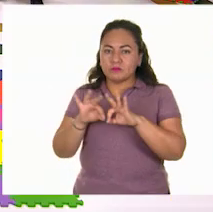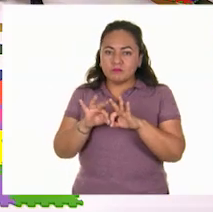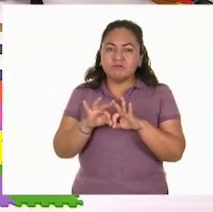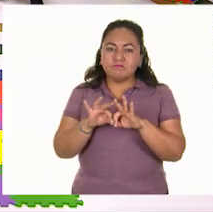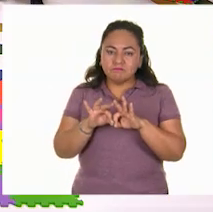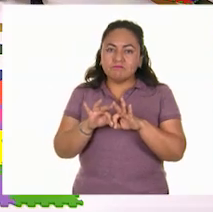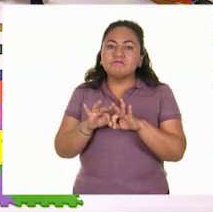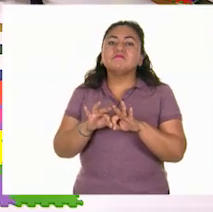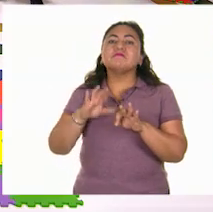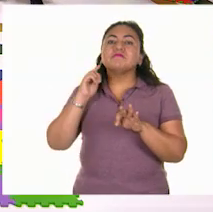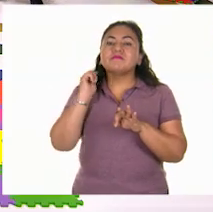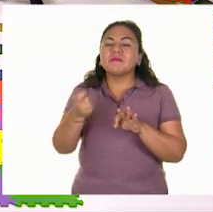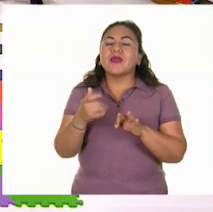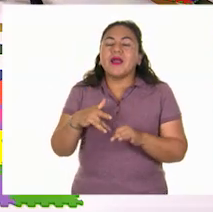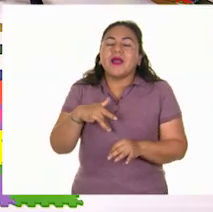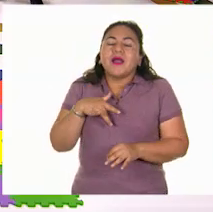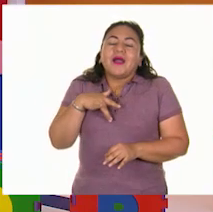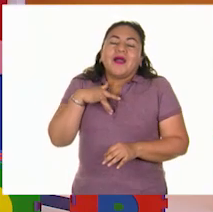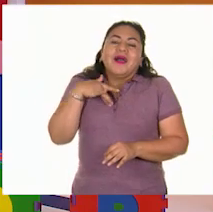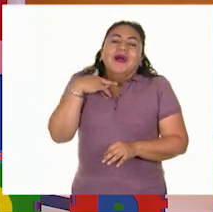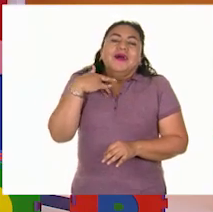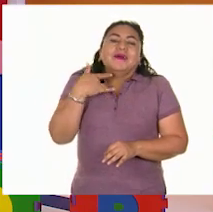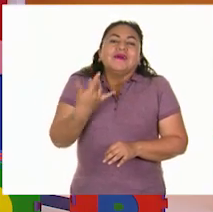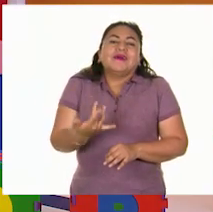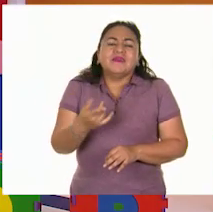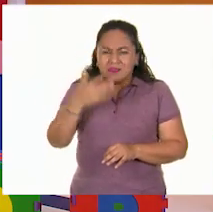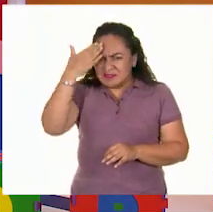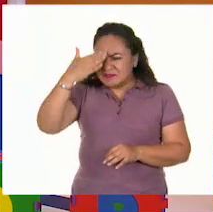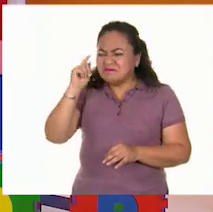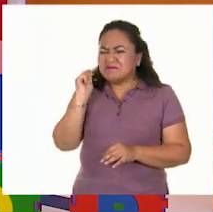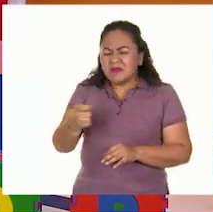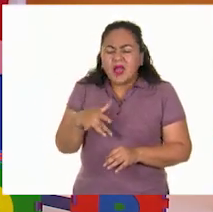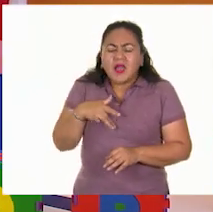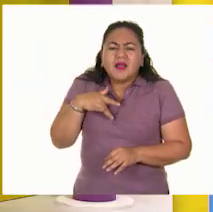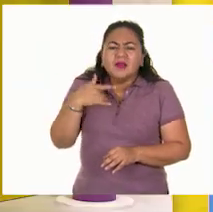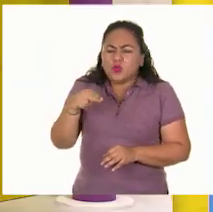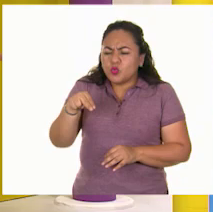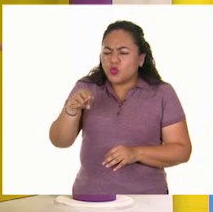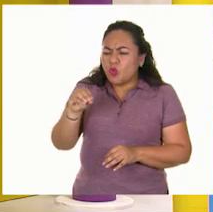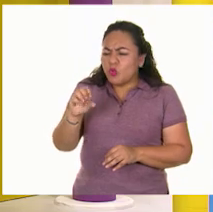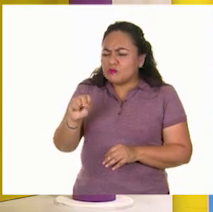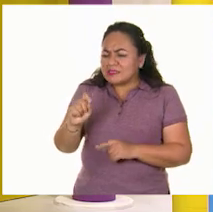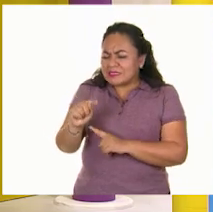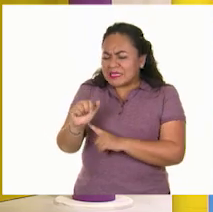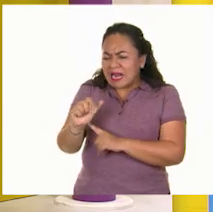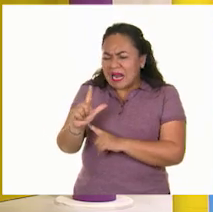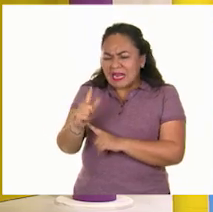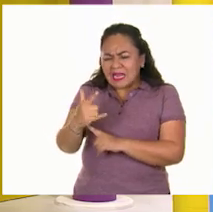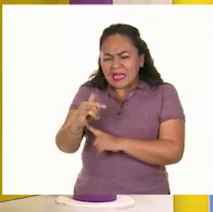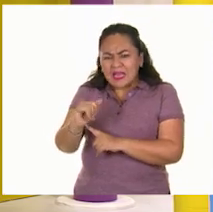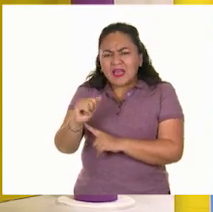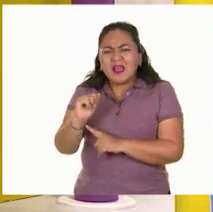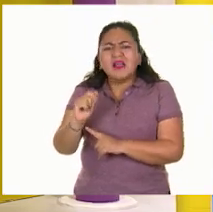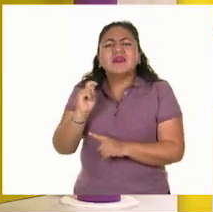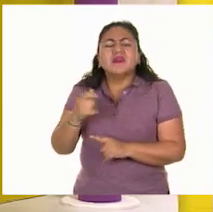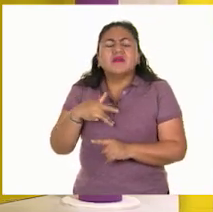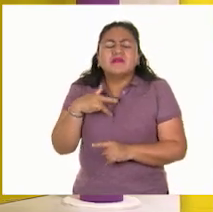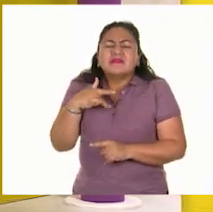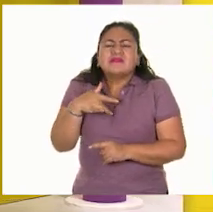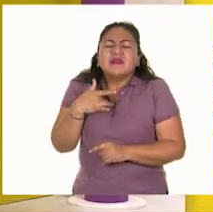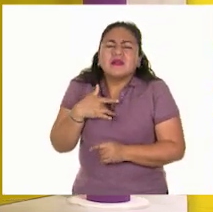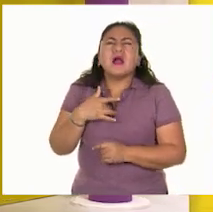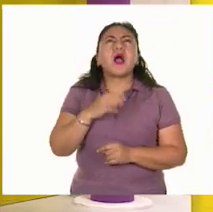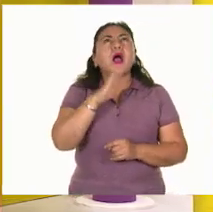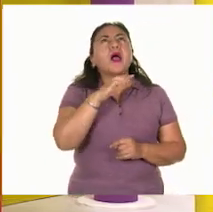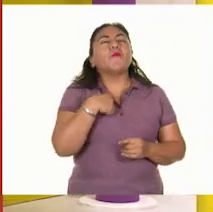es la nostalgia. ¿Sabes qué es la nostalgia? Ay, pues la nostalgia es ese